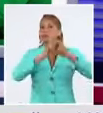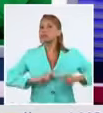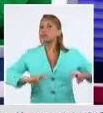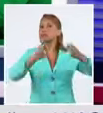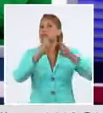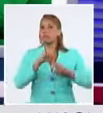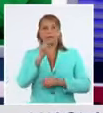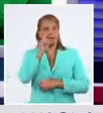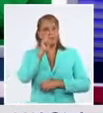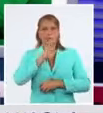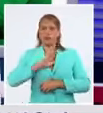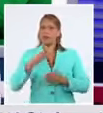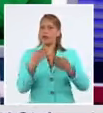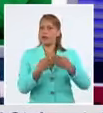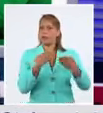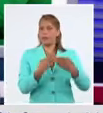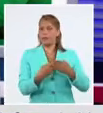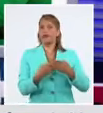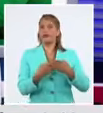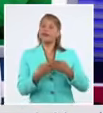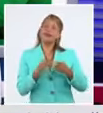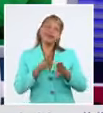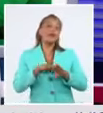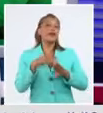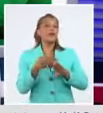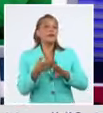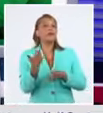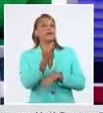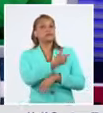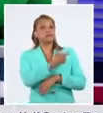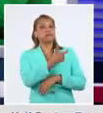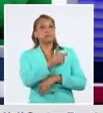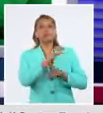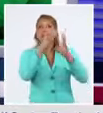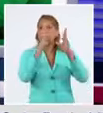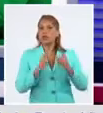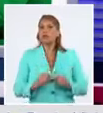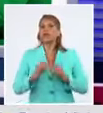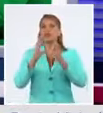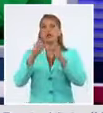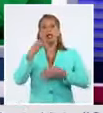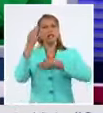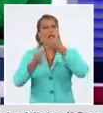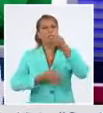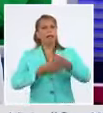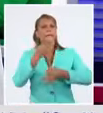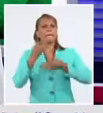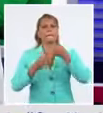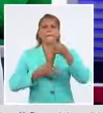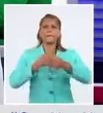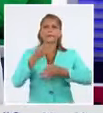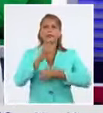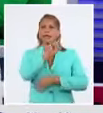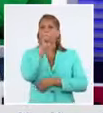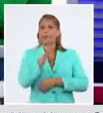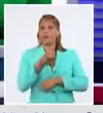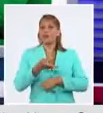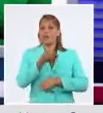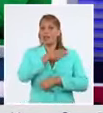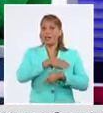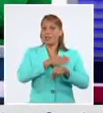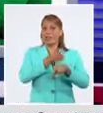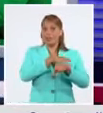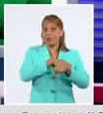terminó, se concluyó, y bueno, fue parte de los resultados que explicaba un poco en la pregunta anterior, que